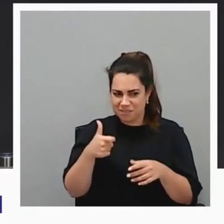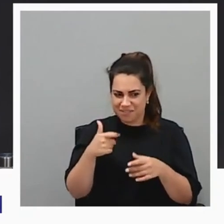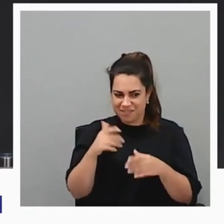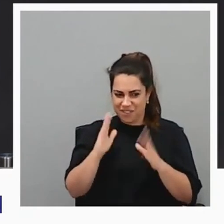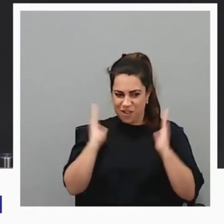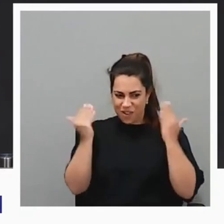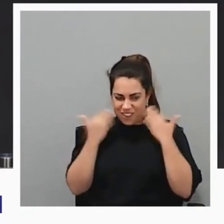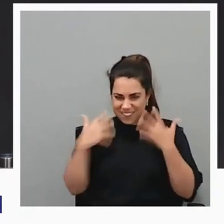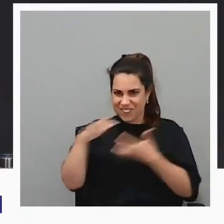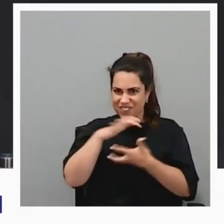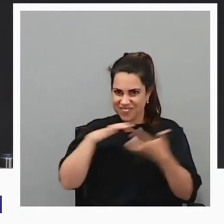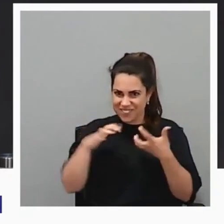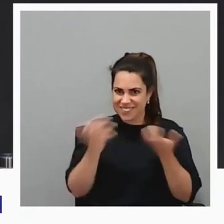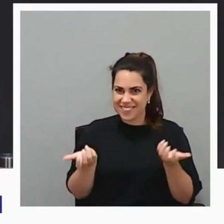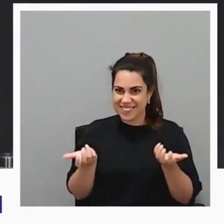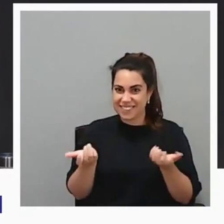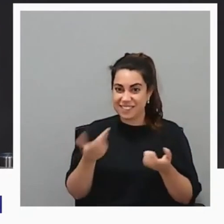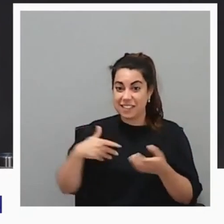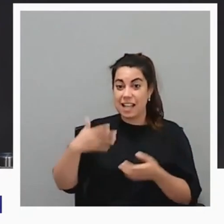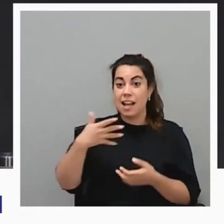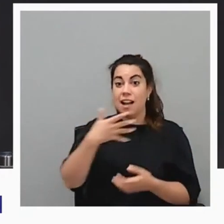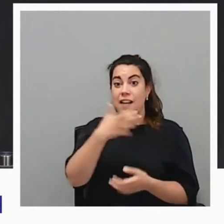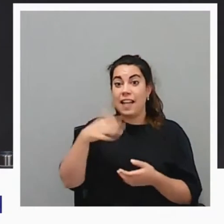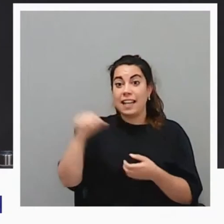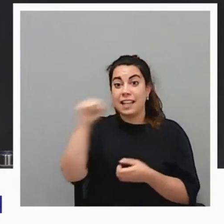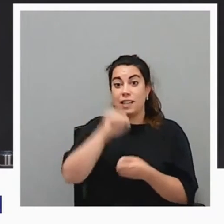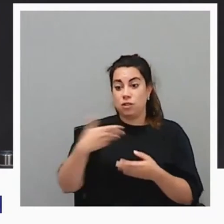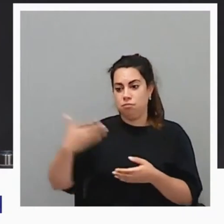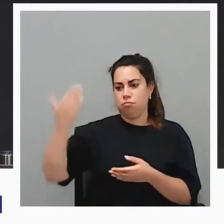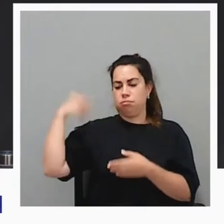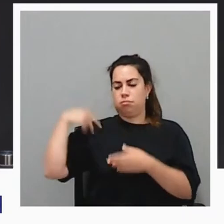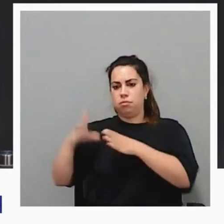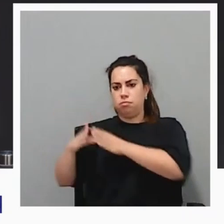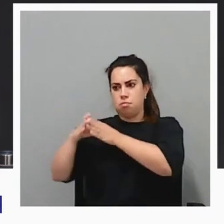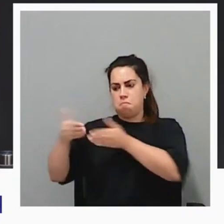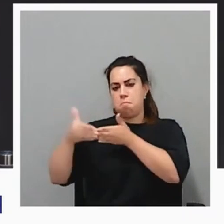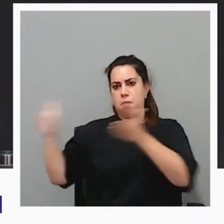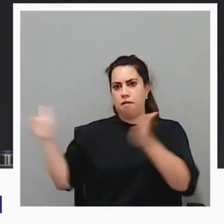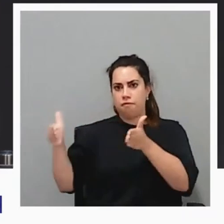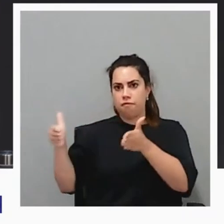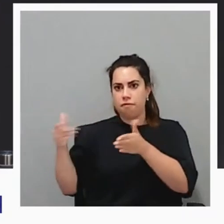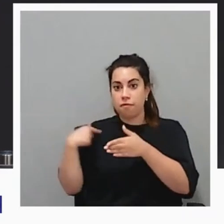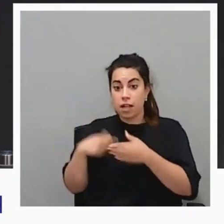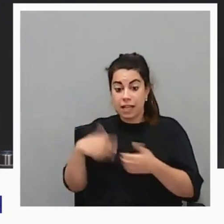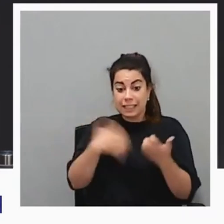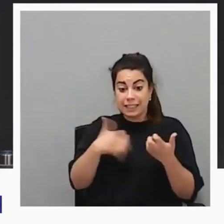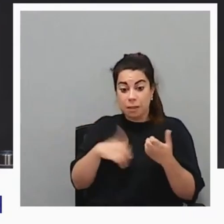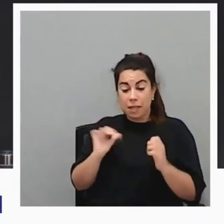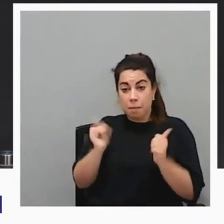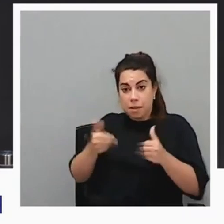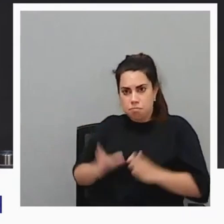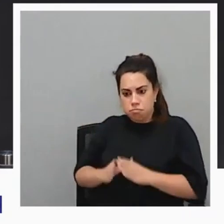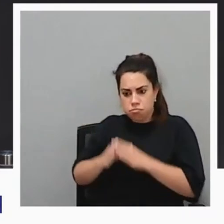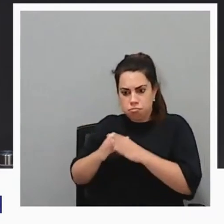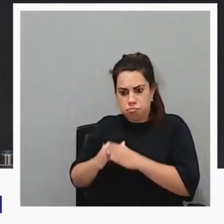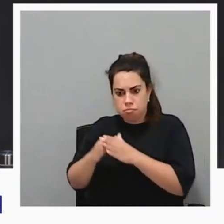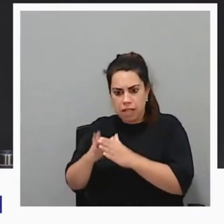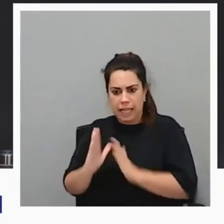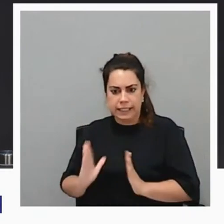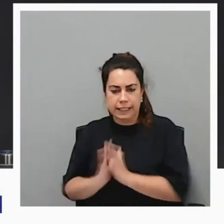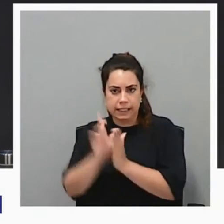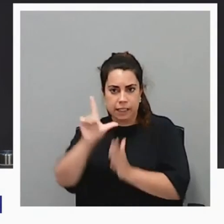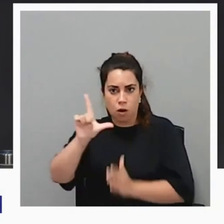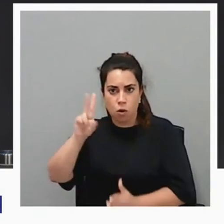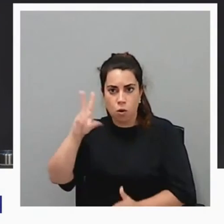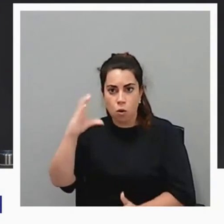Aquello hace 500 años, la primera circunnavegación terrestre, partió de Sevilla, Sanlúcar,